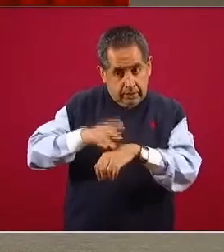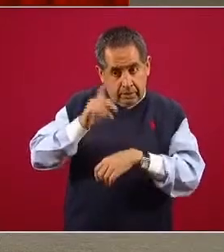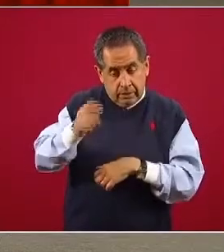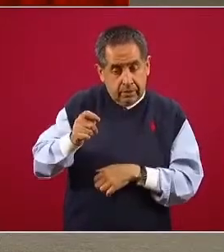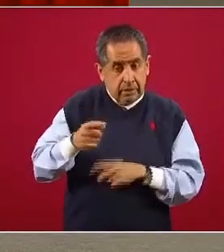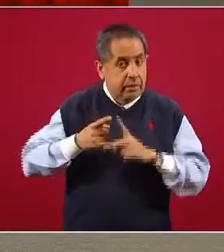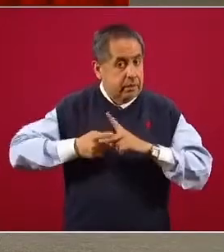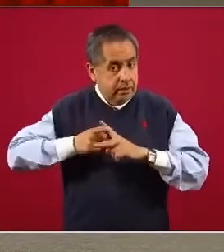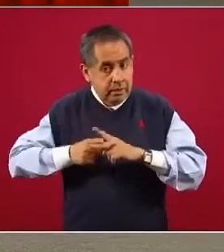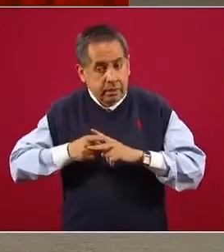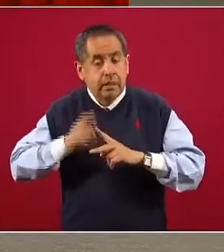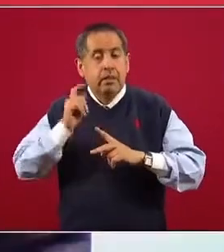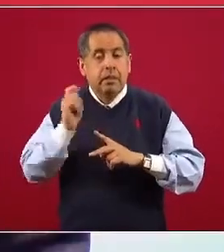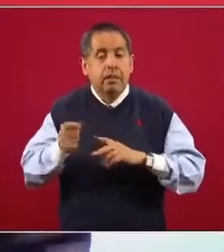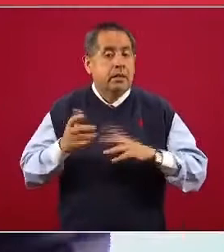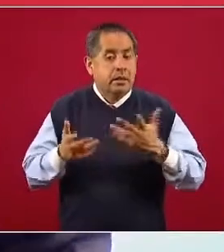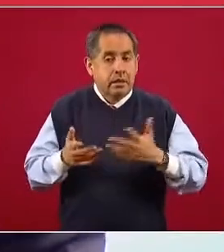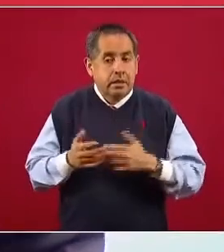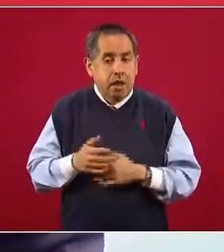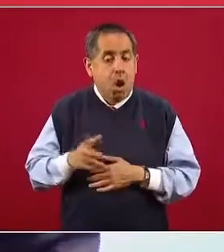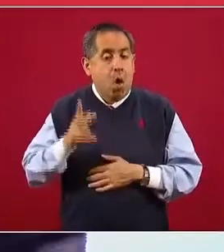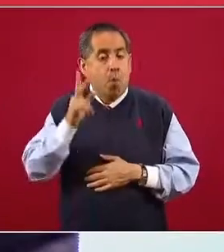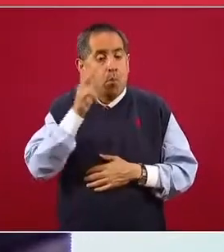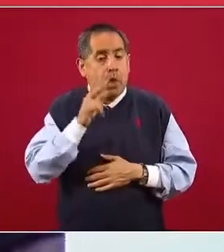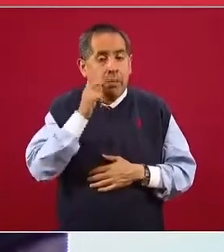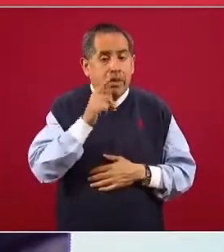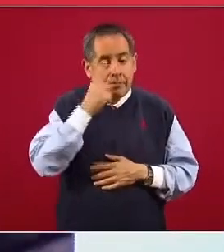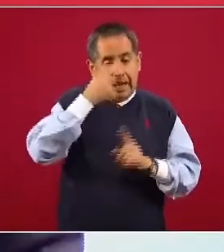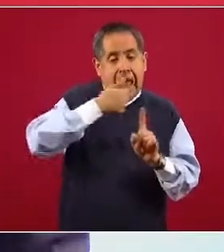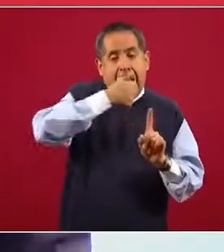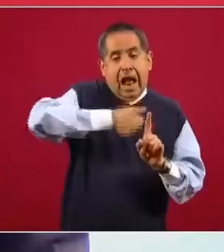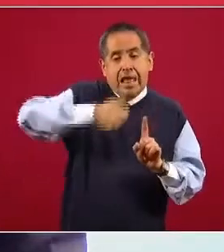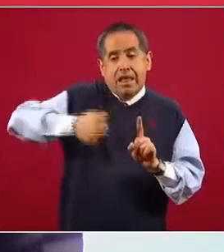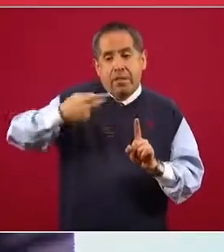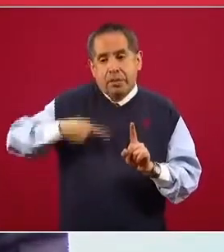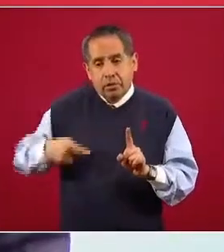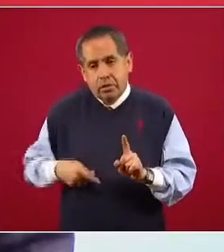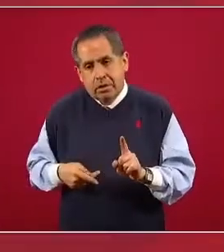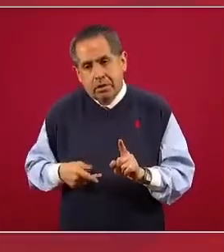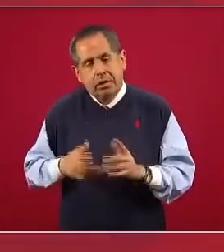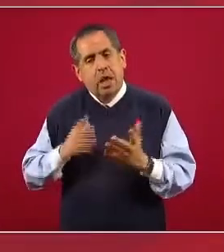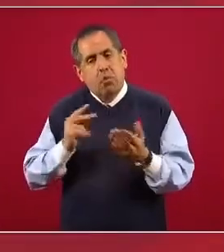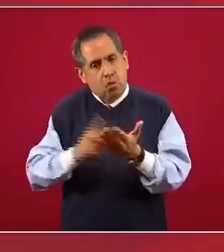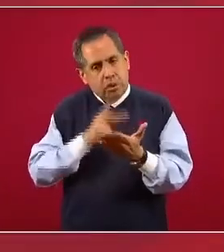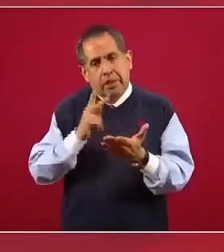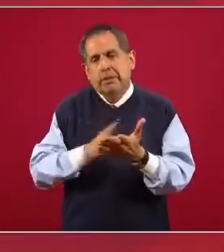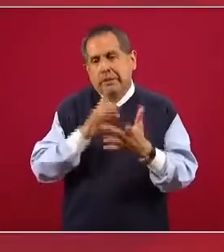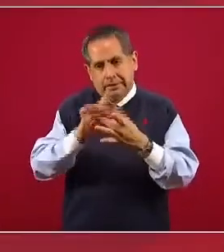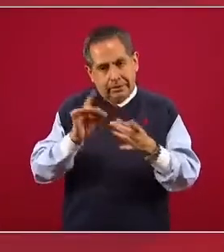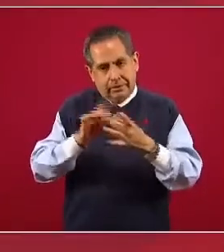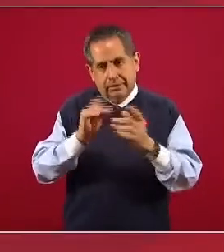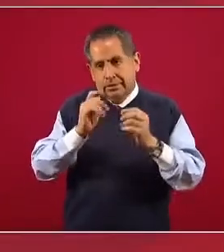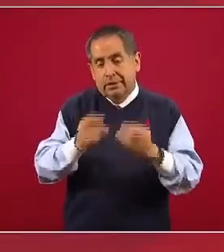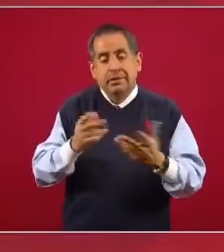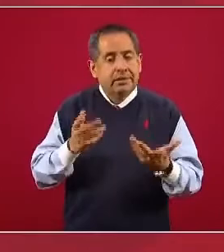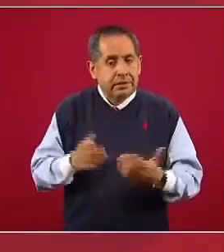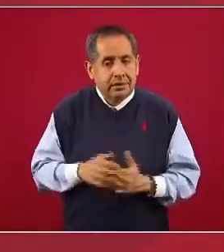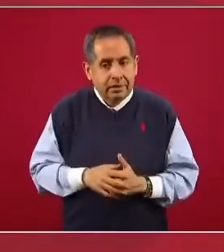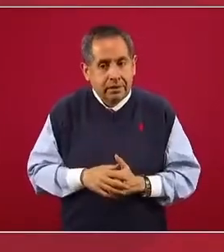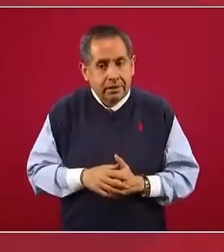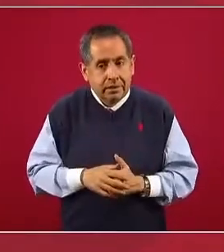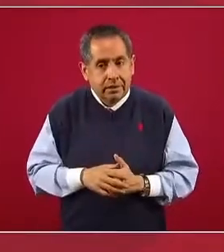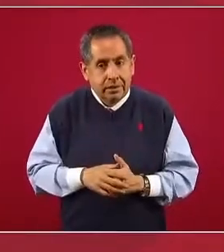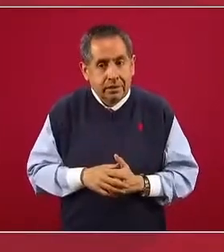es una estadística que está hablando de pruebas por habitante. Y hemos hablado varias veces aquí de